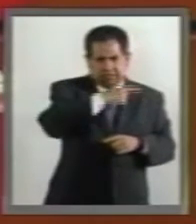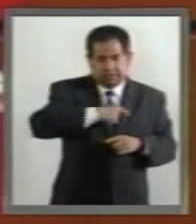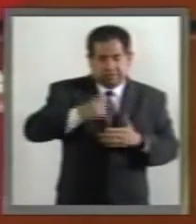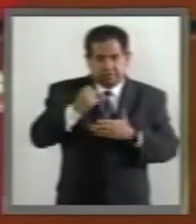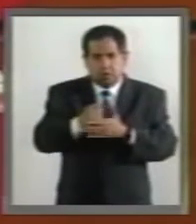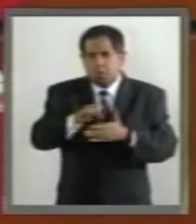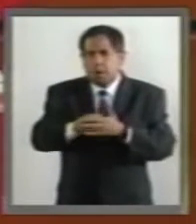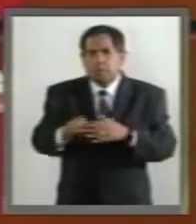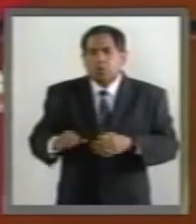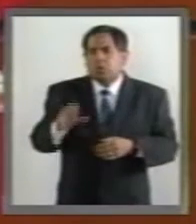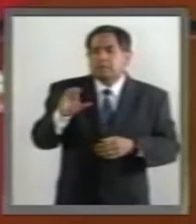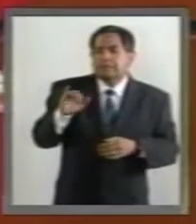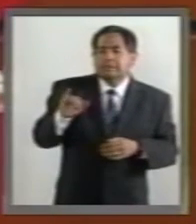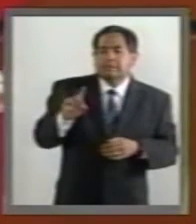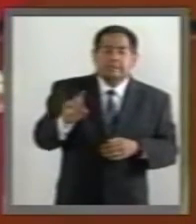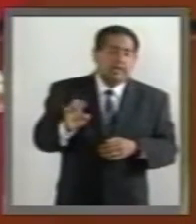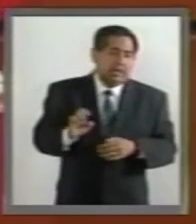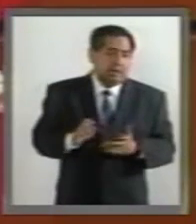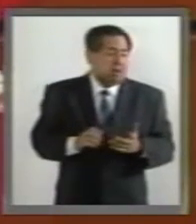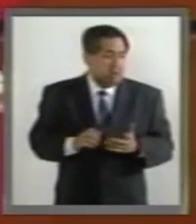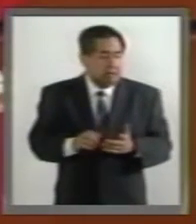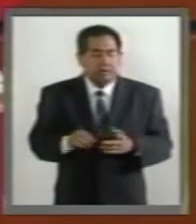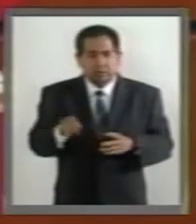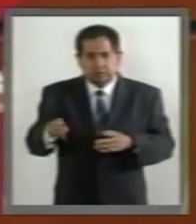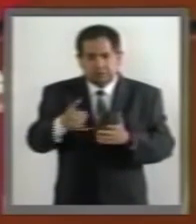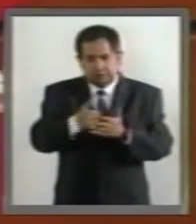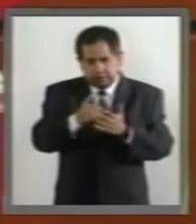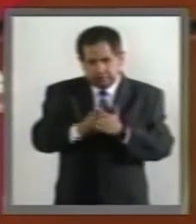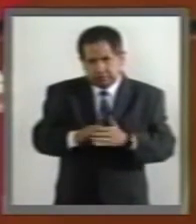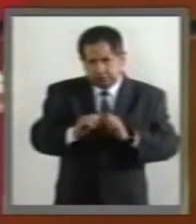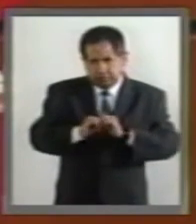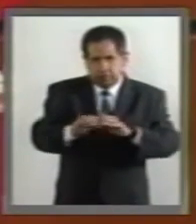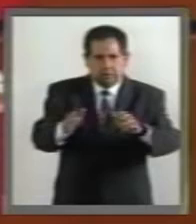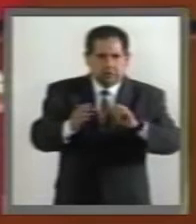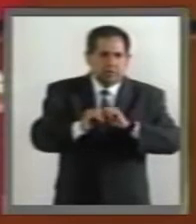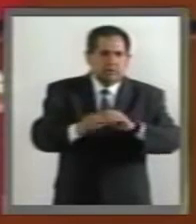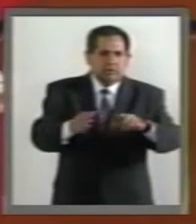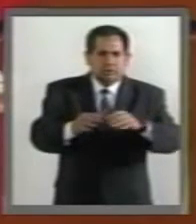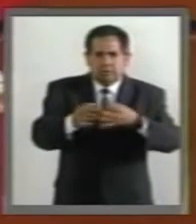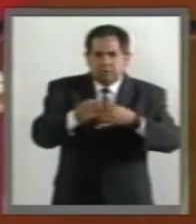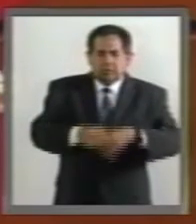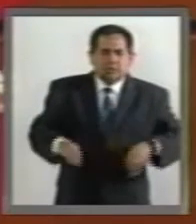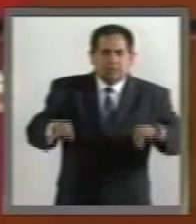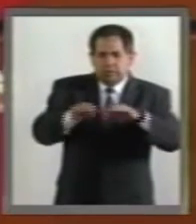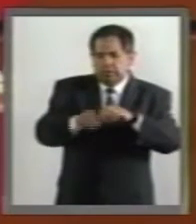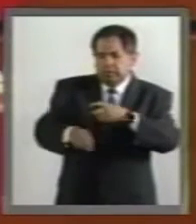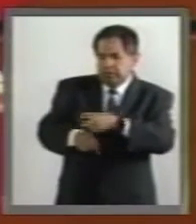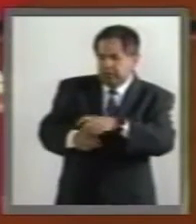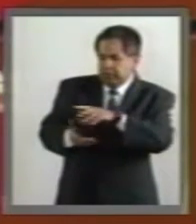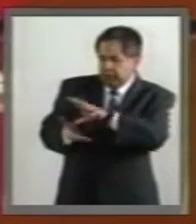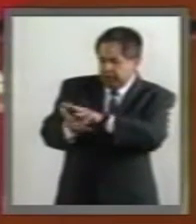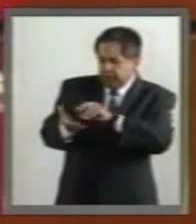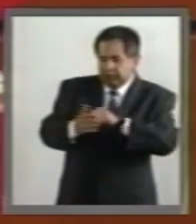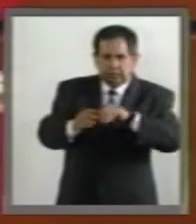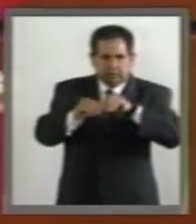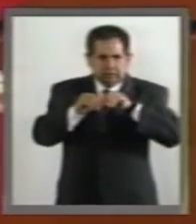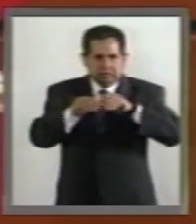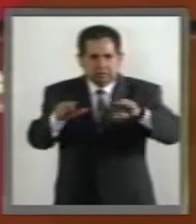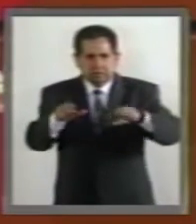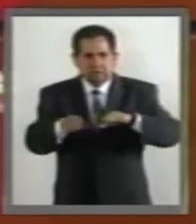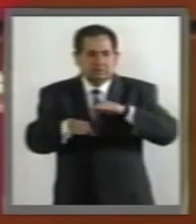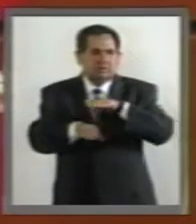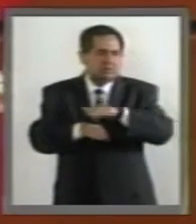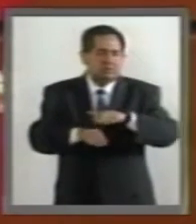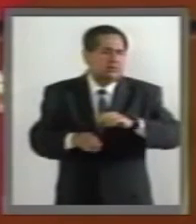el CIDE, han incluso publicado esta importante tesina. Y que en el marco de